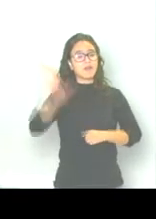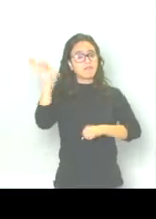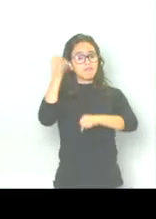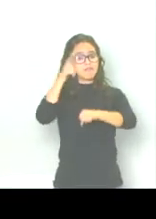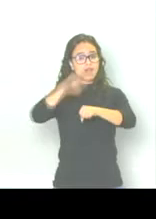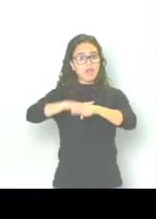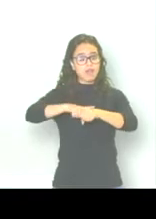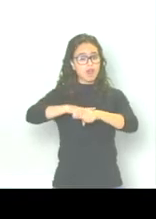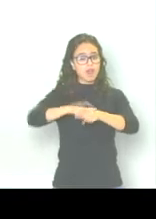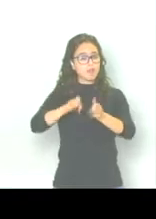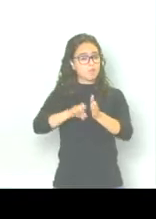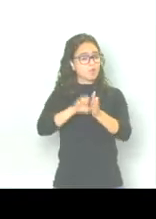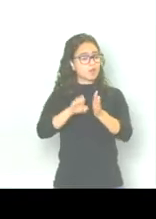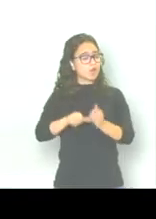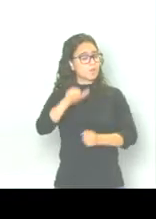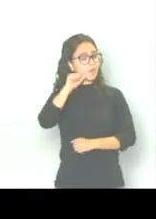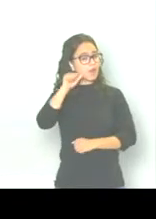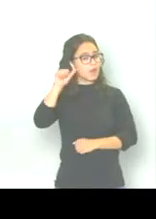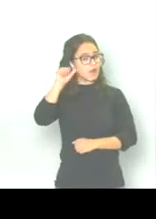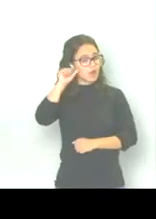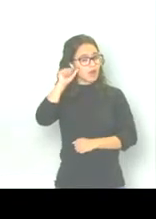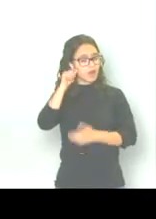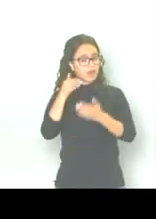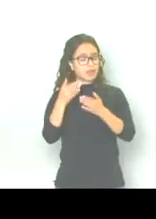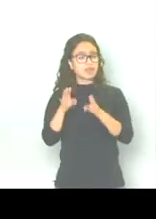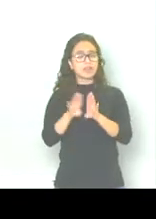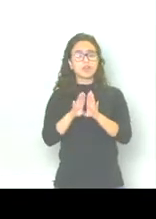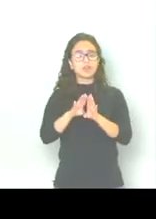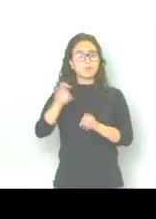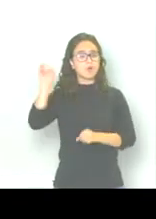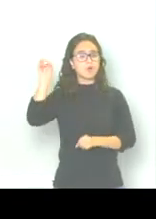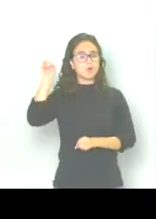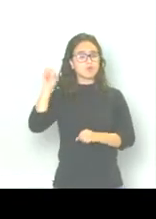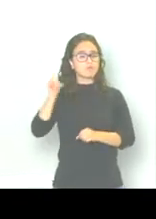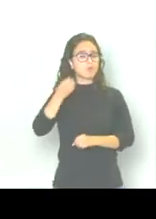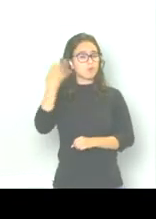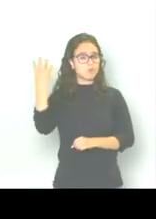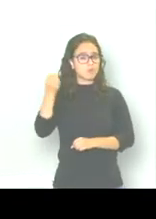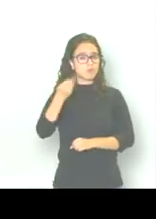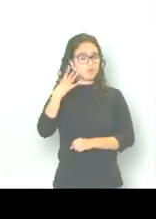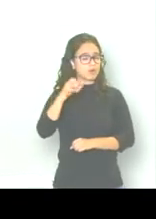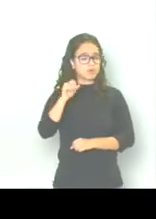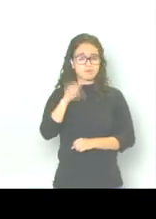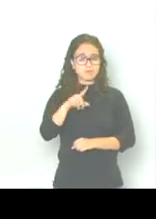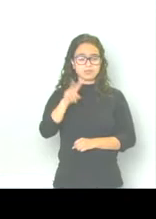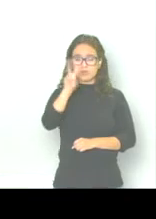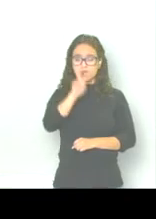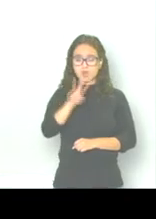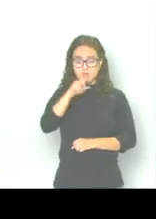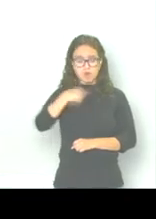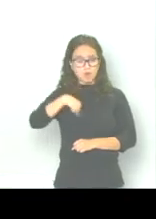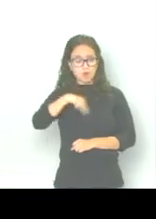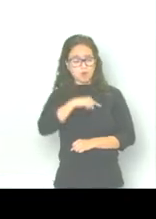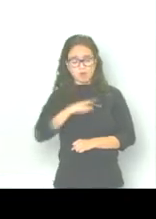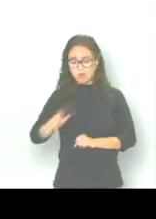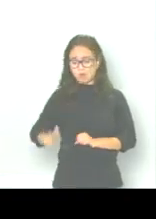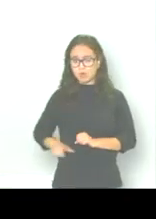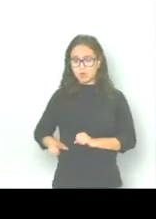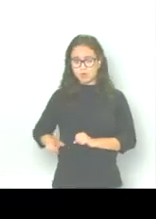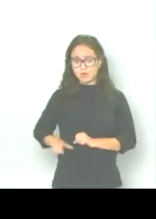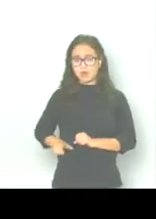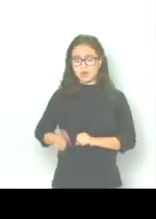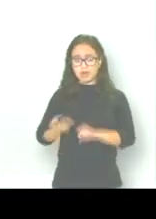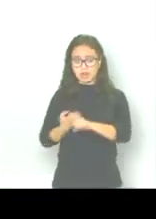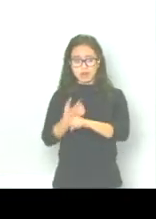federal, como fue el día de ayer en la rueda de prensa, desde el día viernes en este mismo espacio por el gobernador del